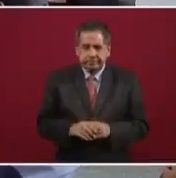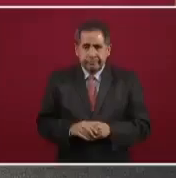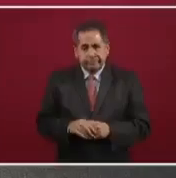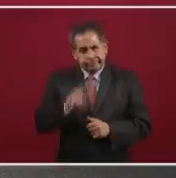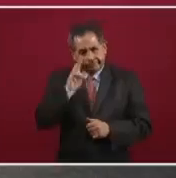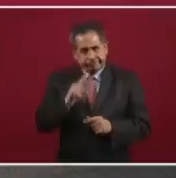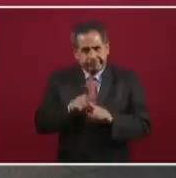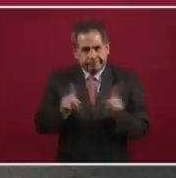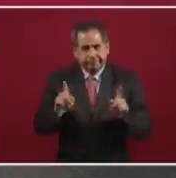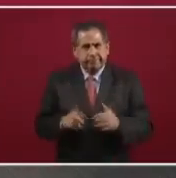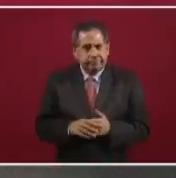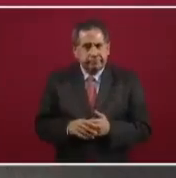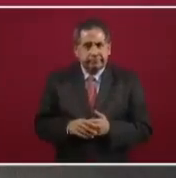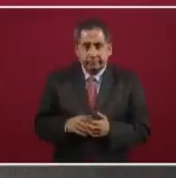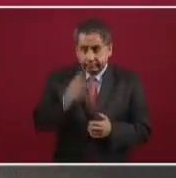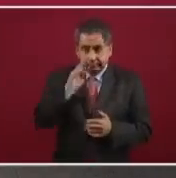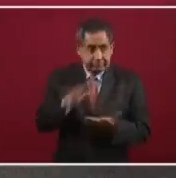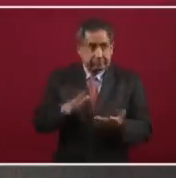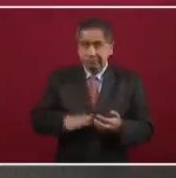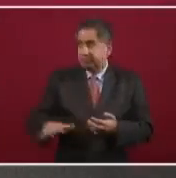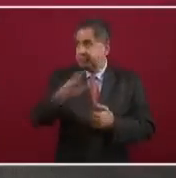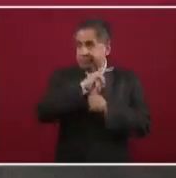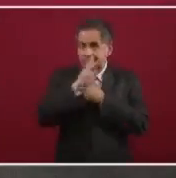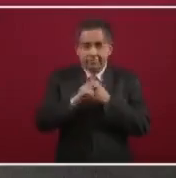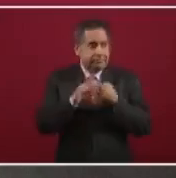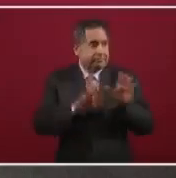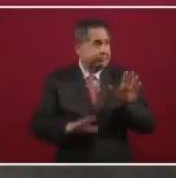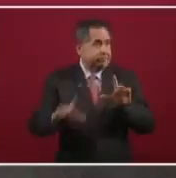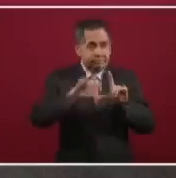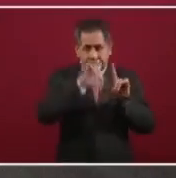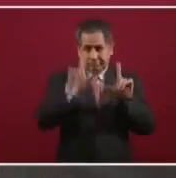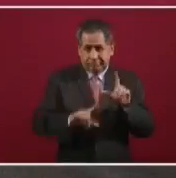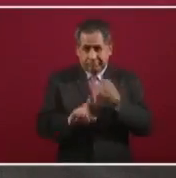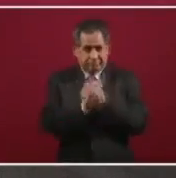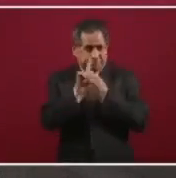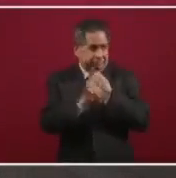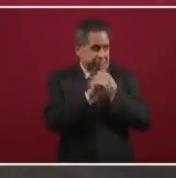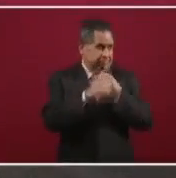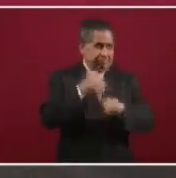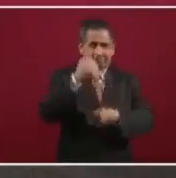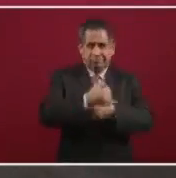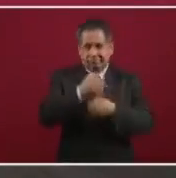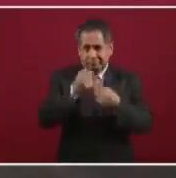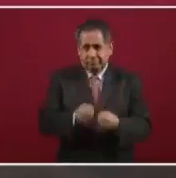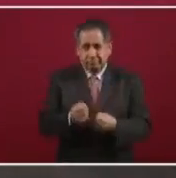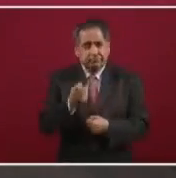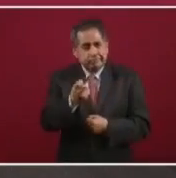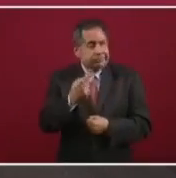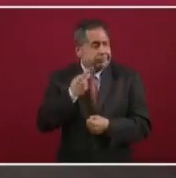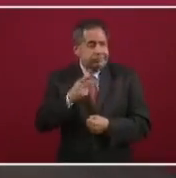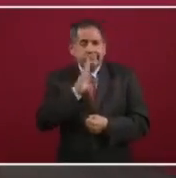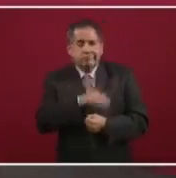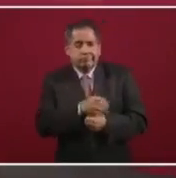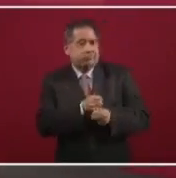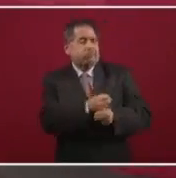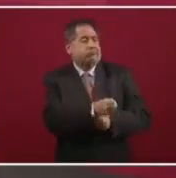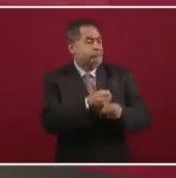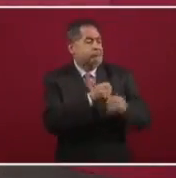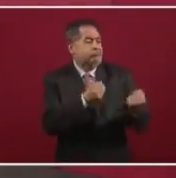miren cómo está el país en esta materia por esa política